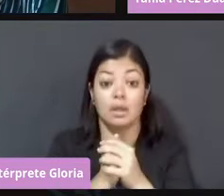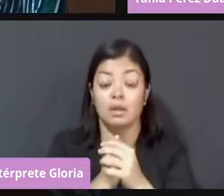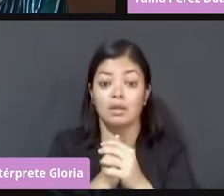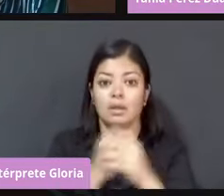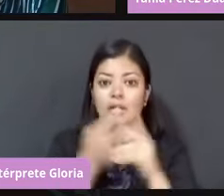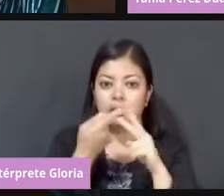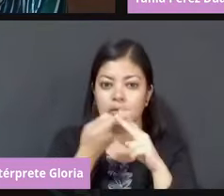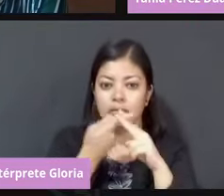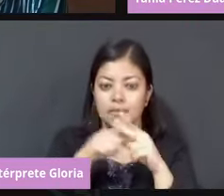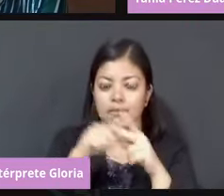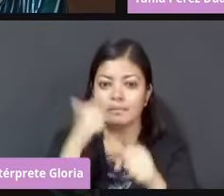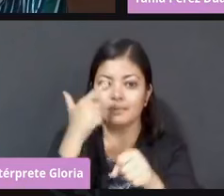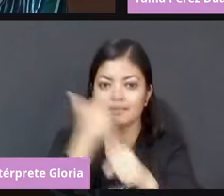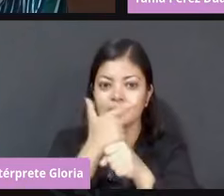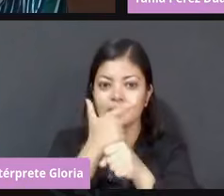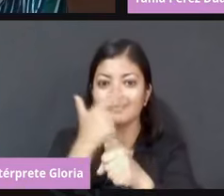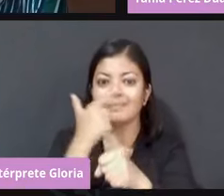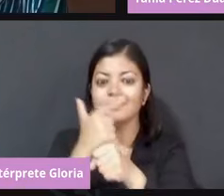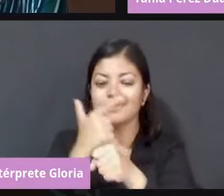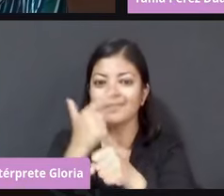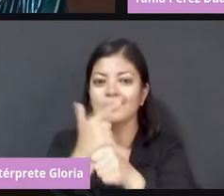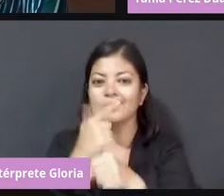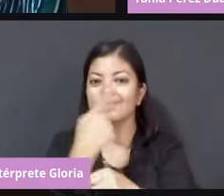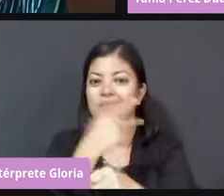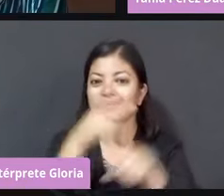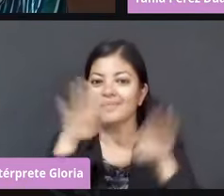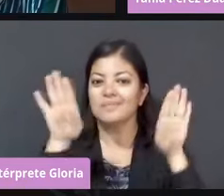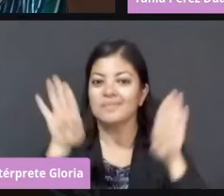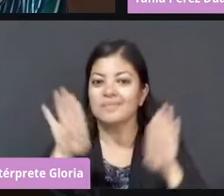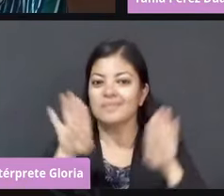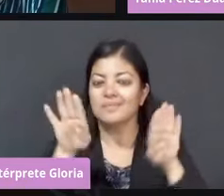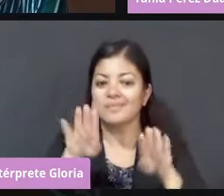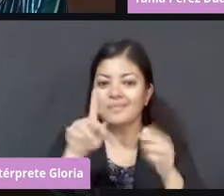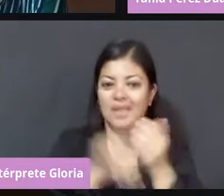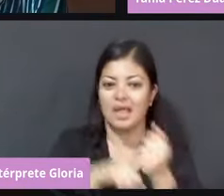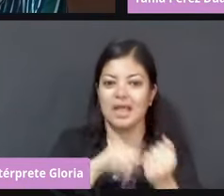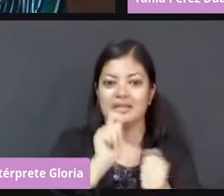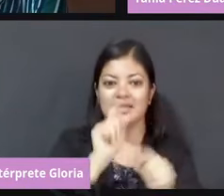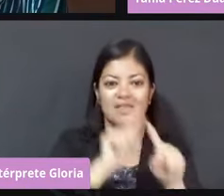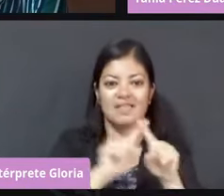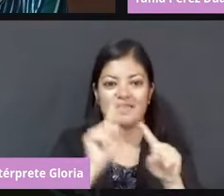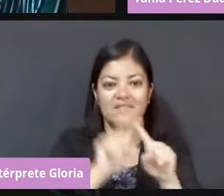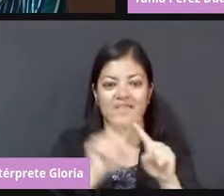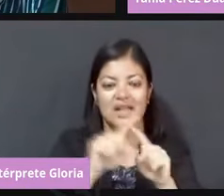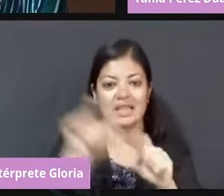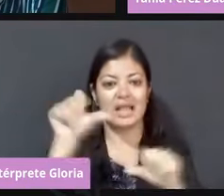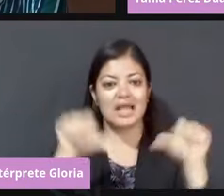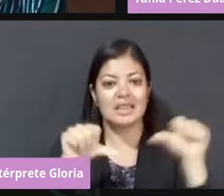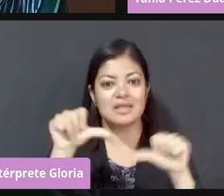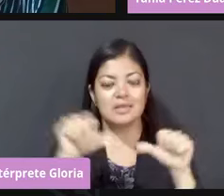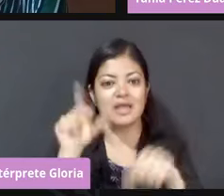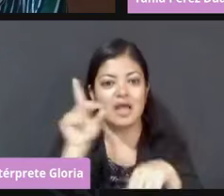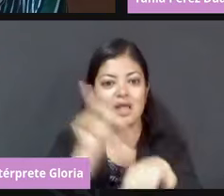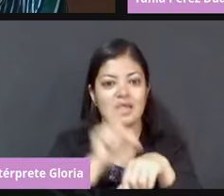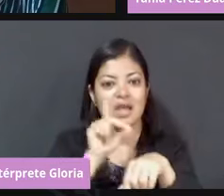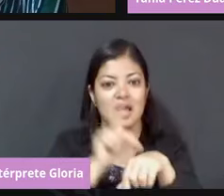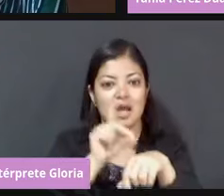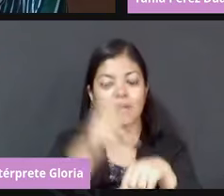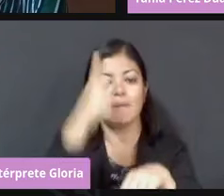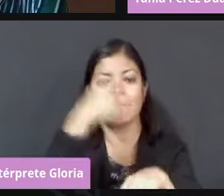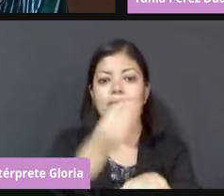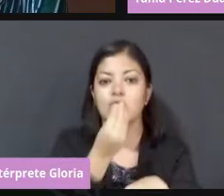empezamos a ver como esos rasgos en diferentes áreas y diferentes actividades del día, para